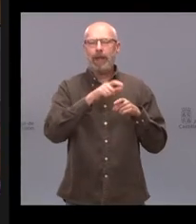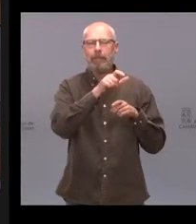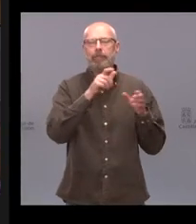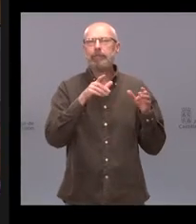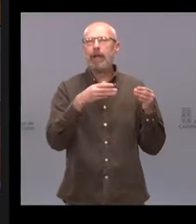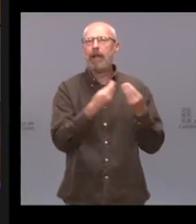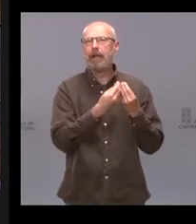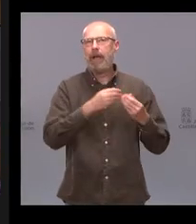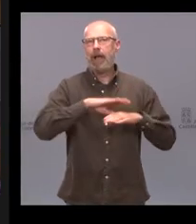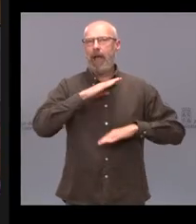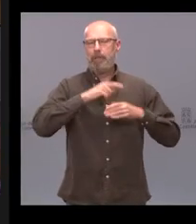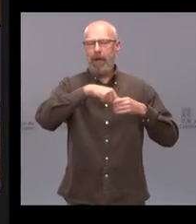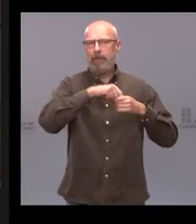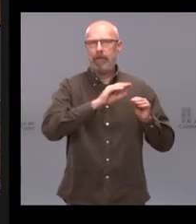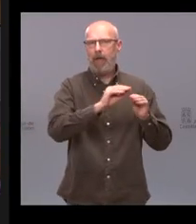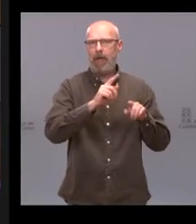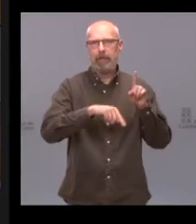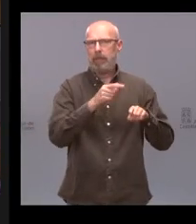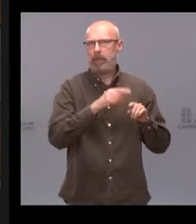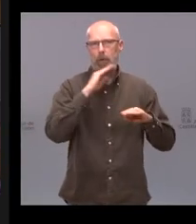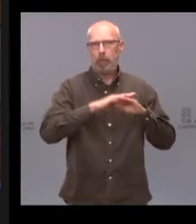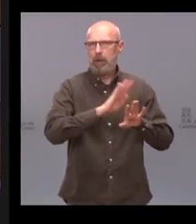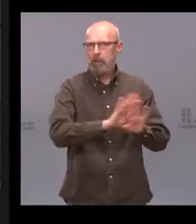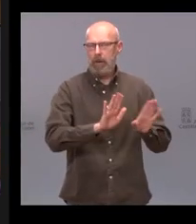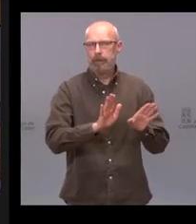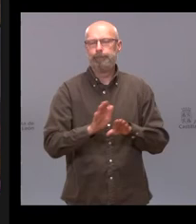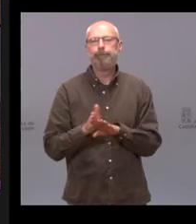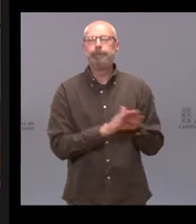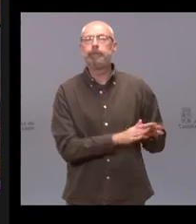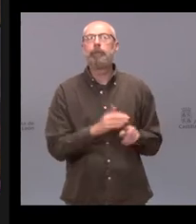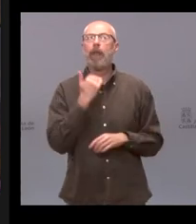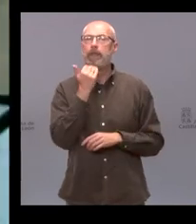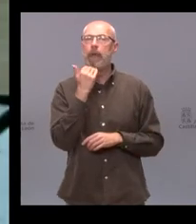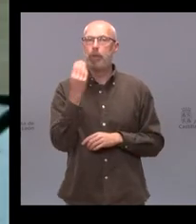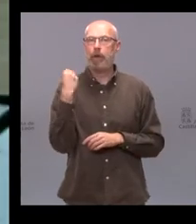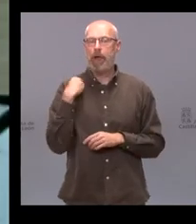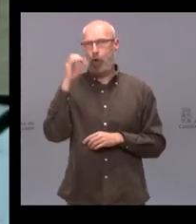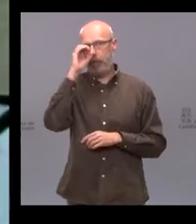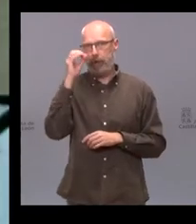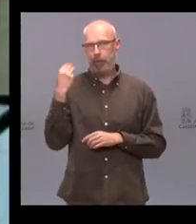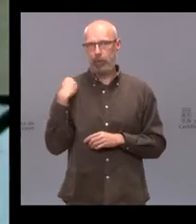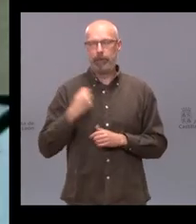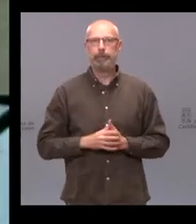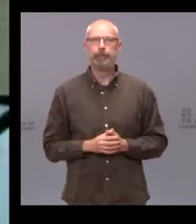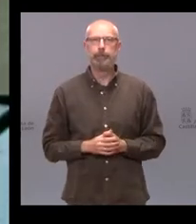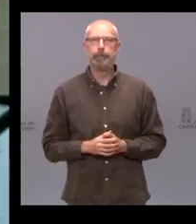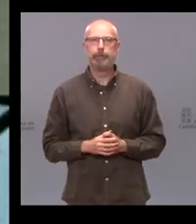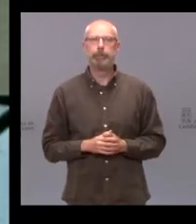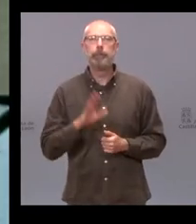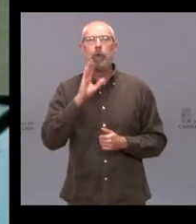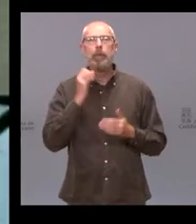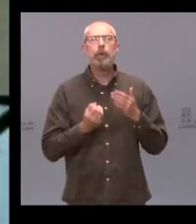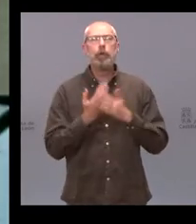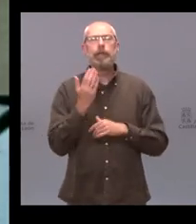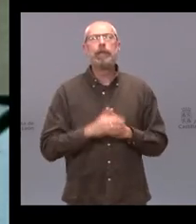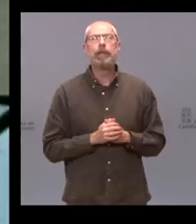Desde Zamora pregunta hoy Carlos Gil de La Opinión. Cuando quieras, Carlos. Hola, buenos días, señor Igea. Le